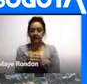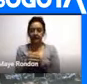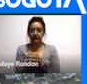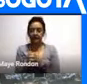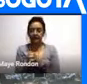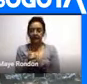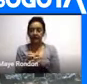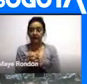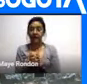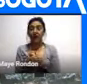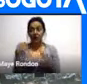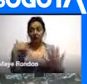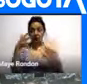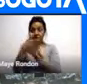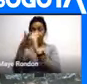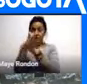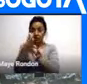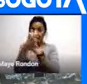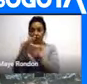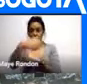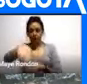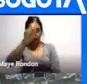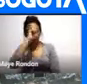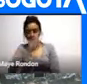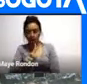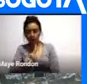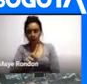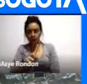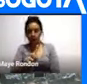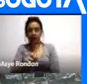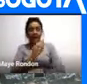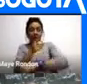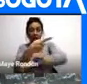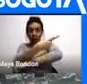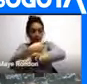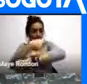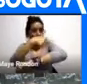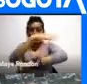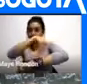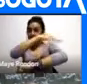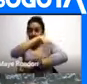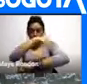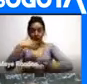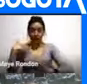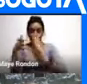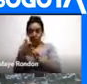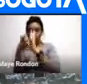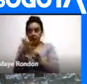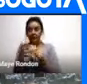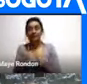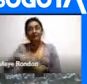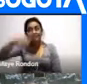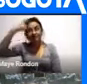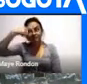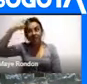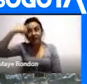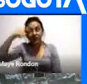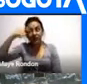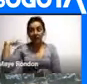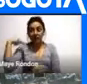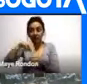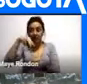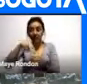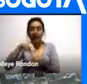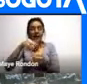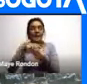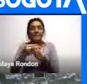Yo les voy a contar Lo que ustedes no saben Y lo que no está En Wikipedia Por supuesto La sabiduría muisca Llegó a su